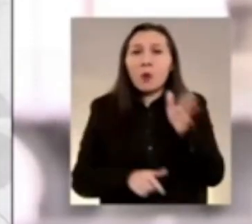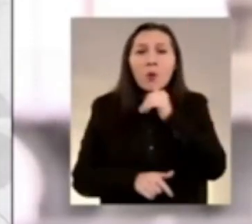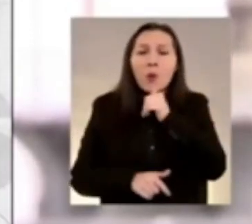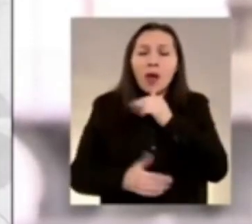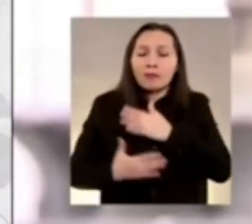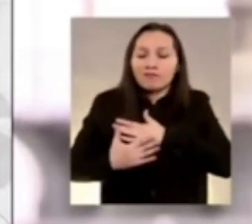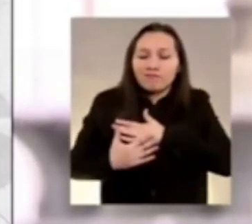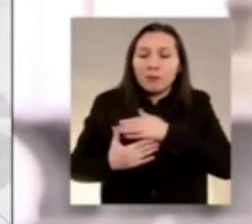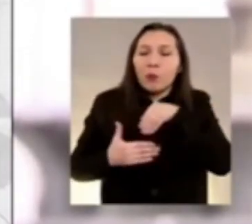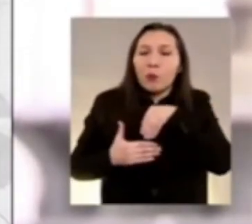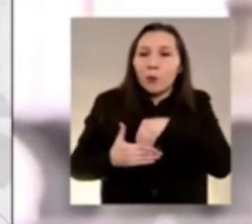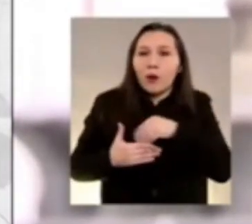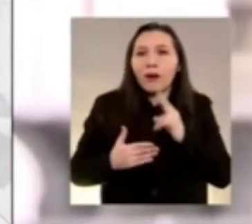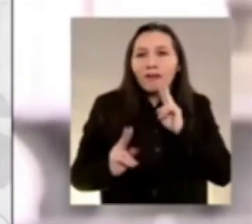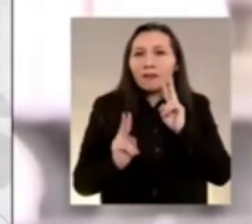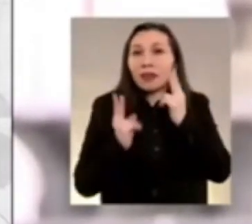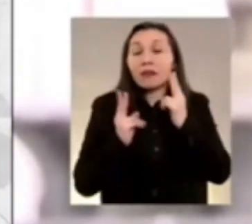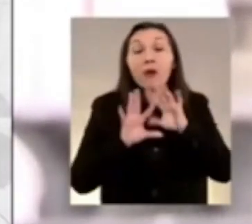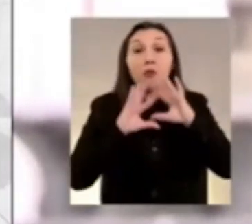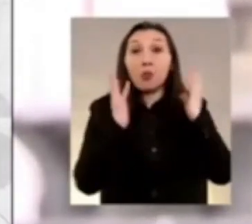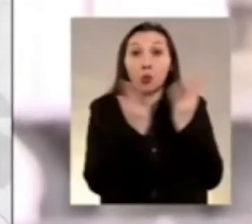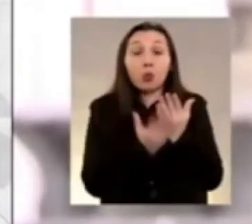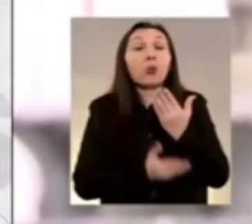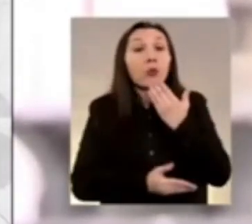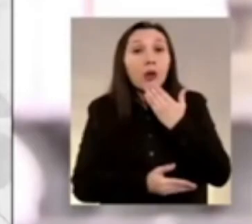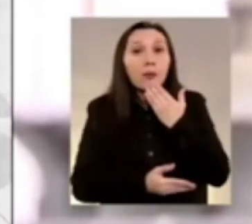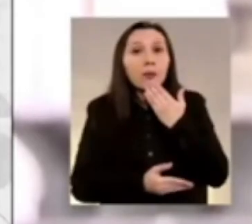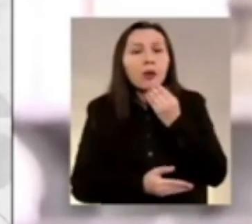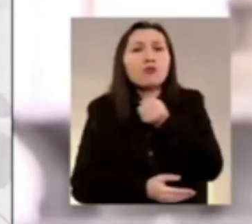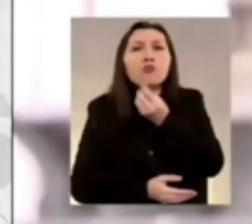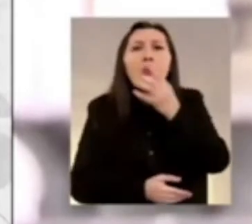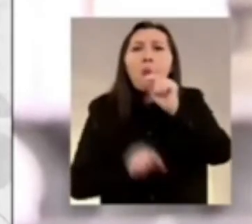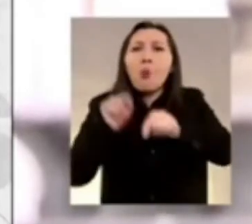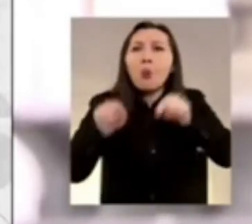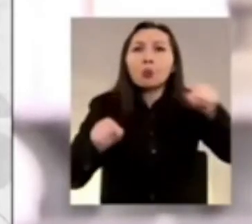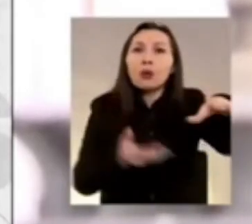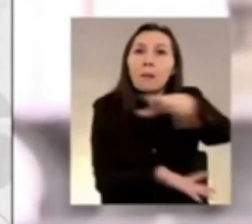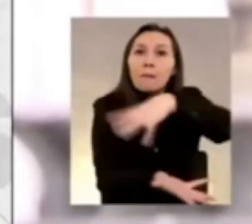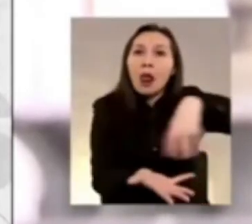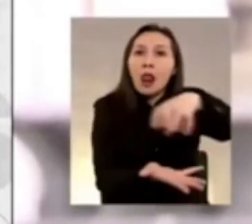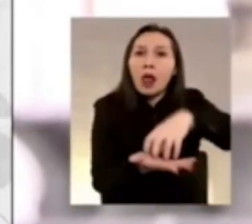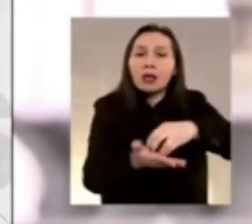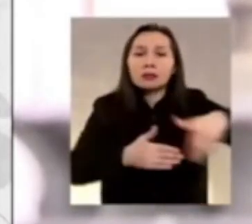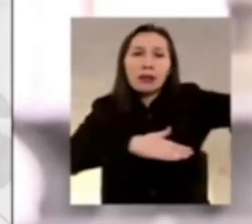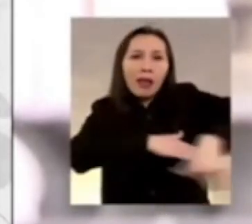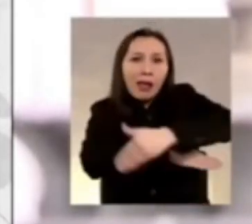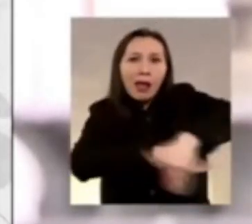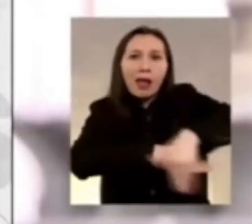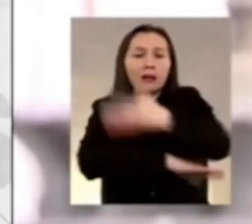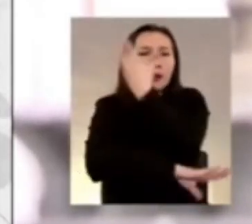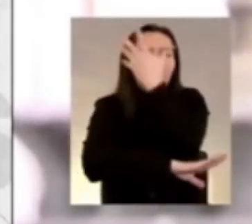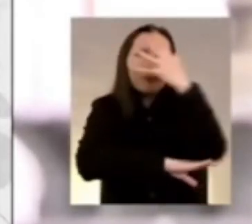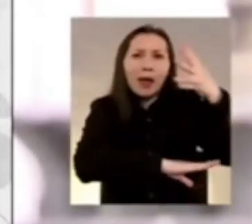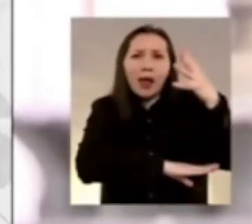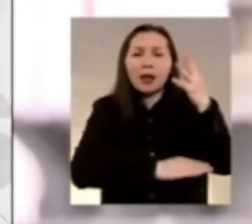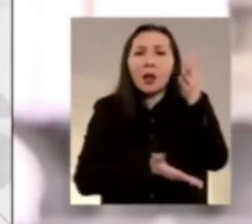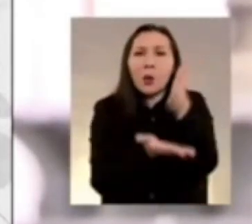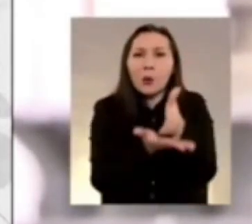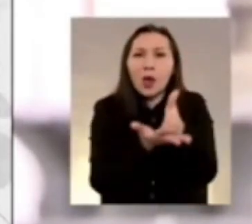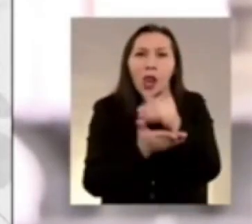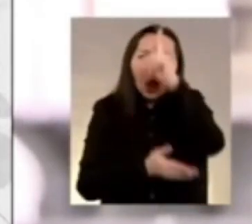vivo en su corazón. En el mundo también, incontables plazas, calles, parques,